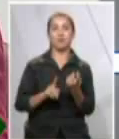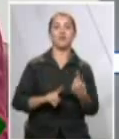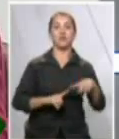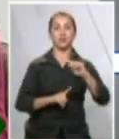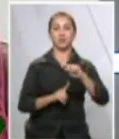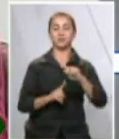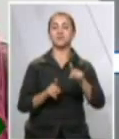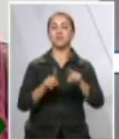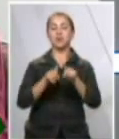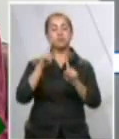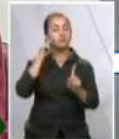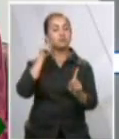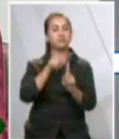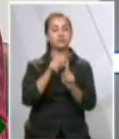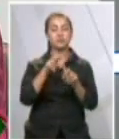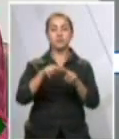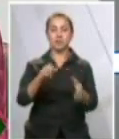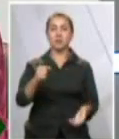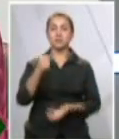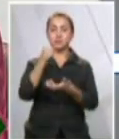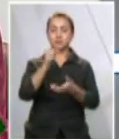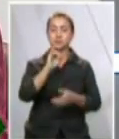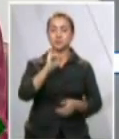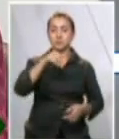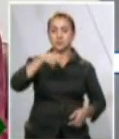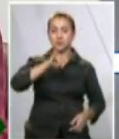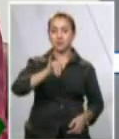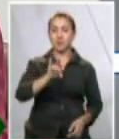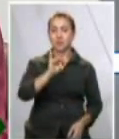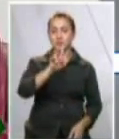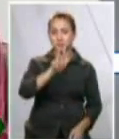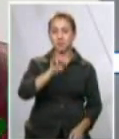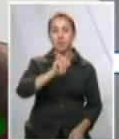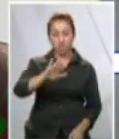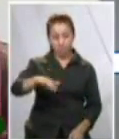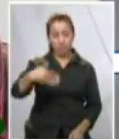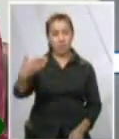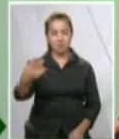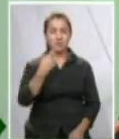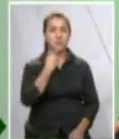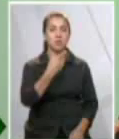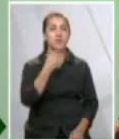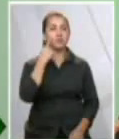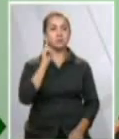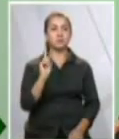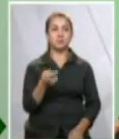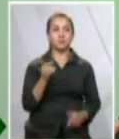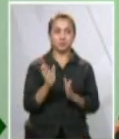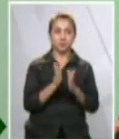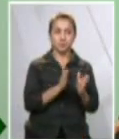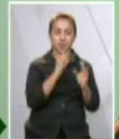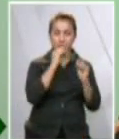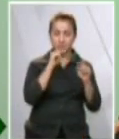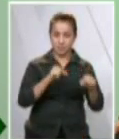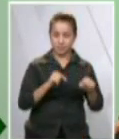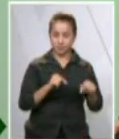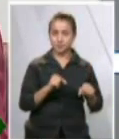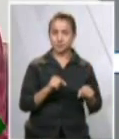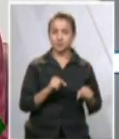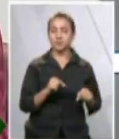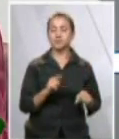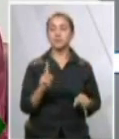justamente orientado a los fondos del INJU. Después le voy a preguntar de ese, ¿eh? Después le voy a preguntar del futuro, pero primero quiero hablar de lo de ahora. Que tiene que ver,